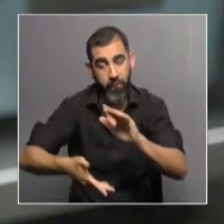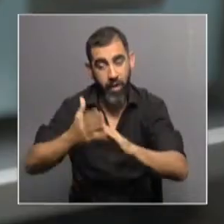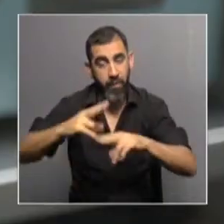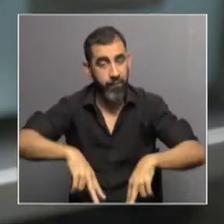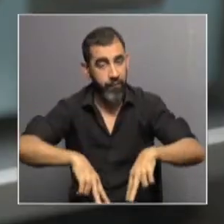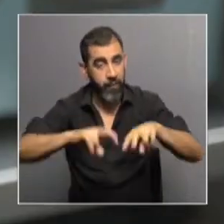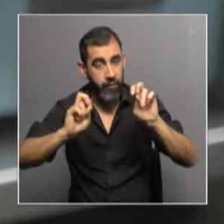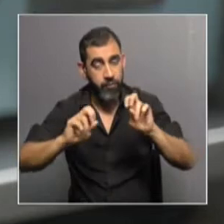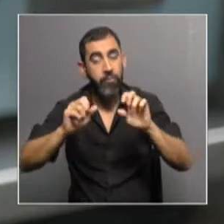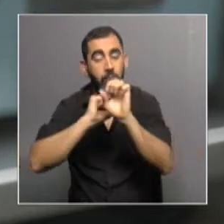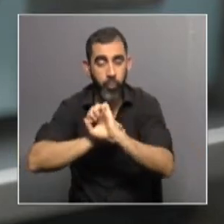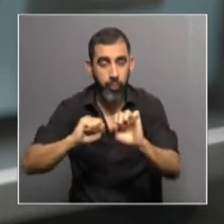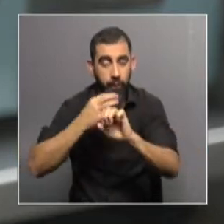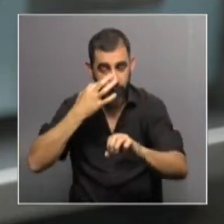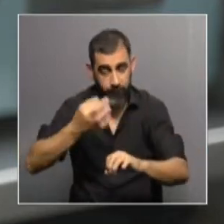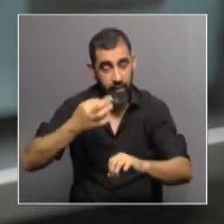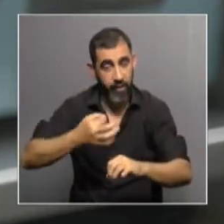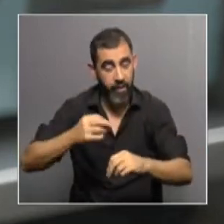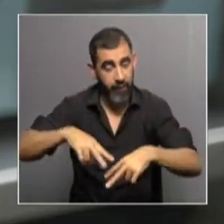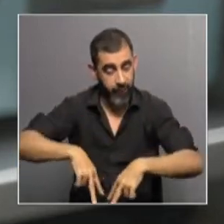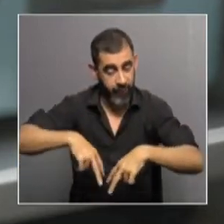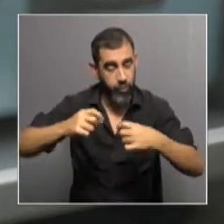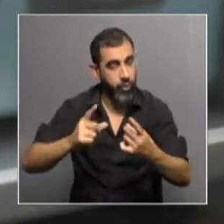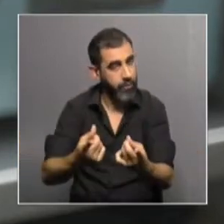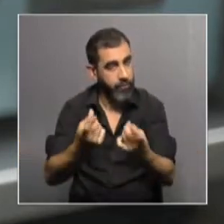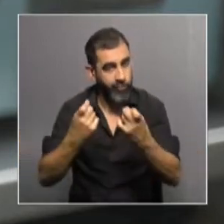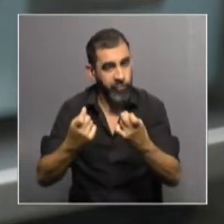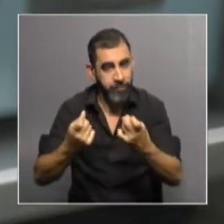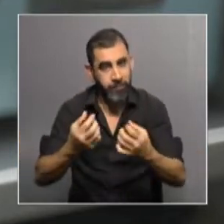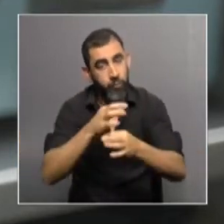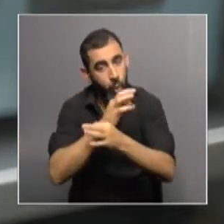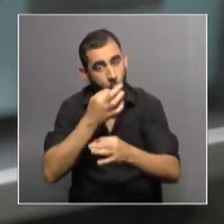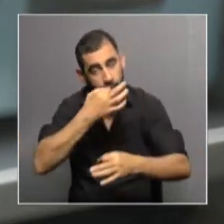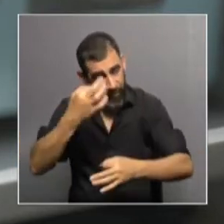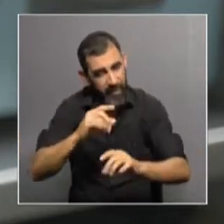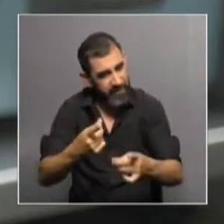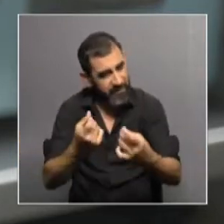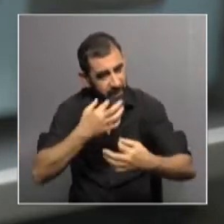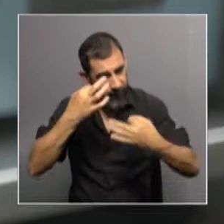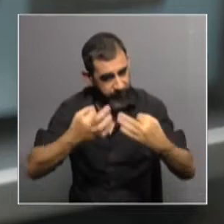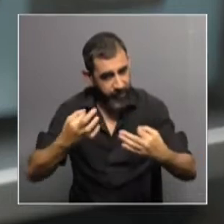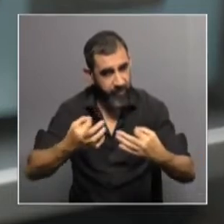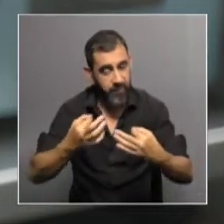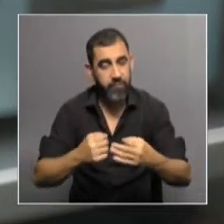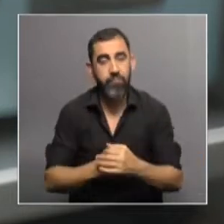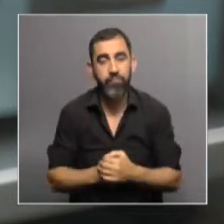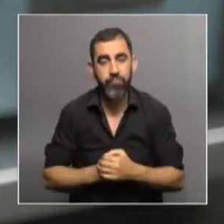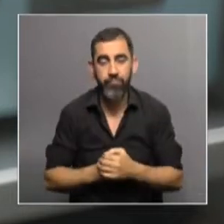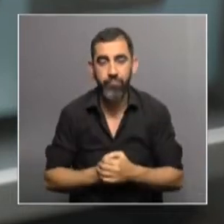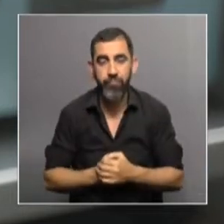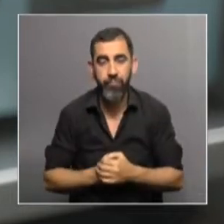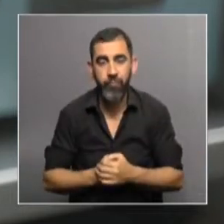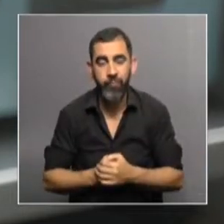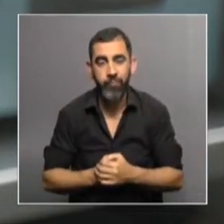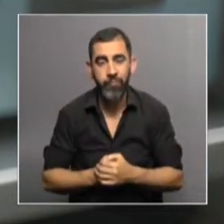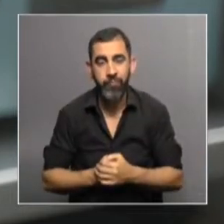para que pueda hacer un estudio que realmente es necesario o realmente es lo que precisa y poder interpretarlo correctamente.